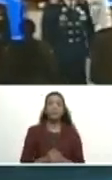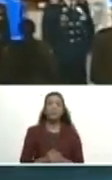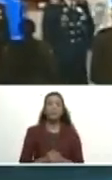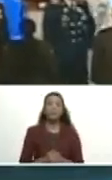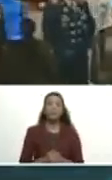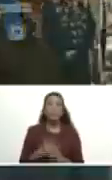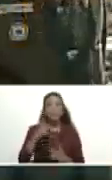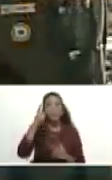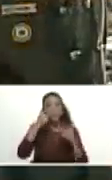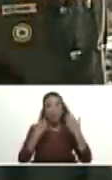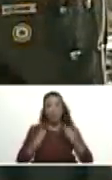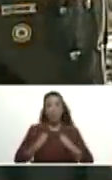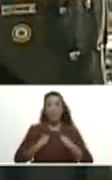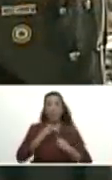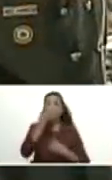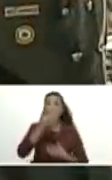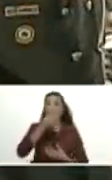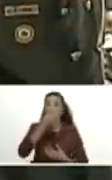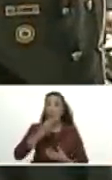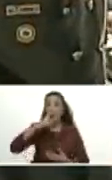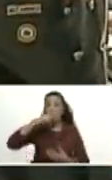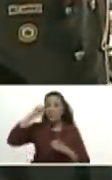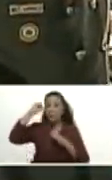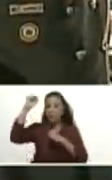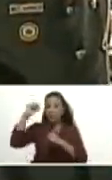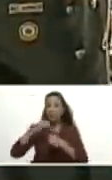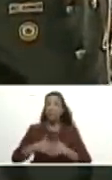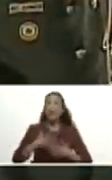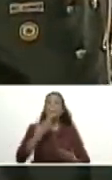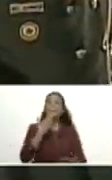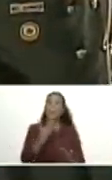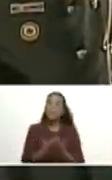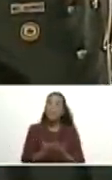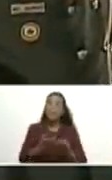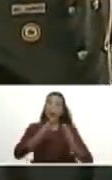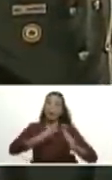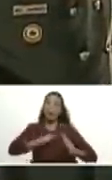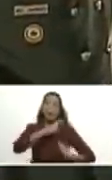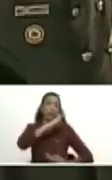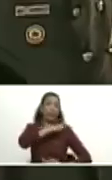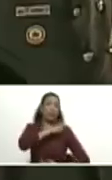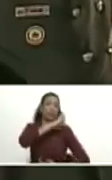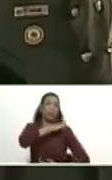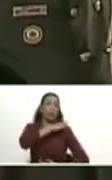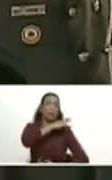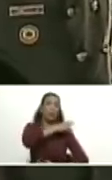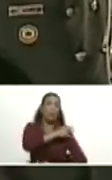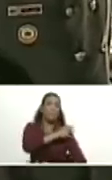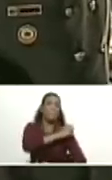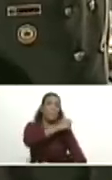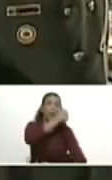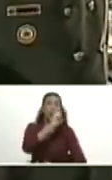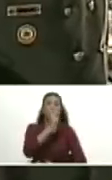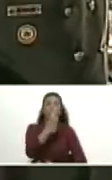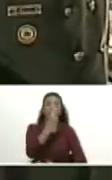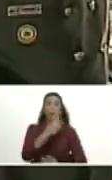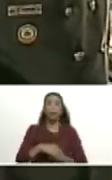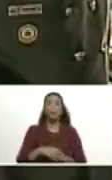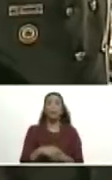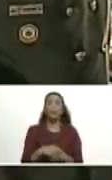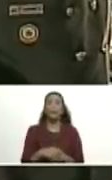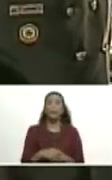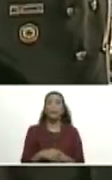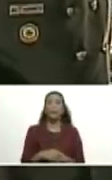Chávez vive. Buenas tardes, mi comandante en jefe. Permiso para recibir la jerarquía de sargento mayor de segunda